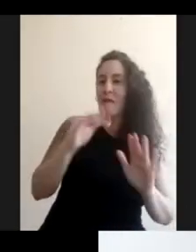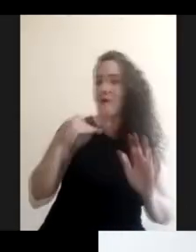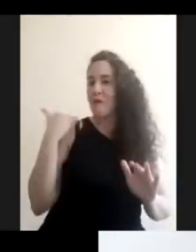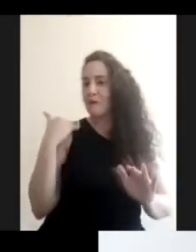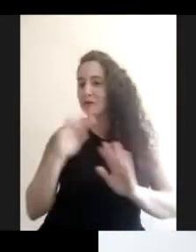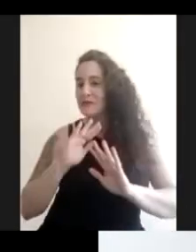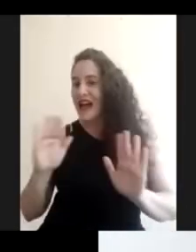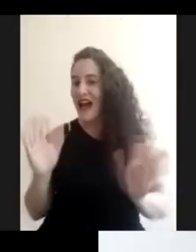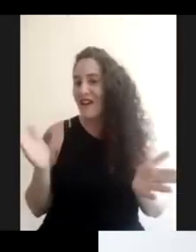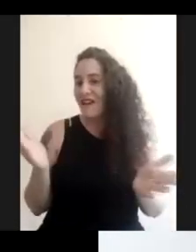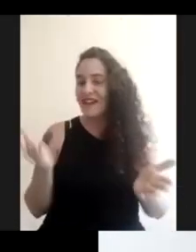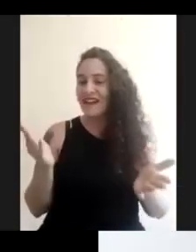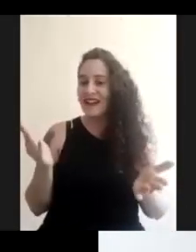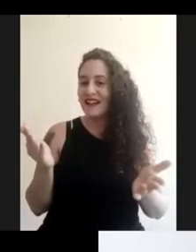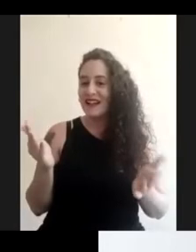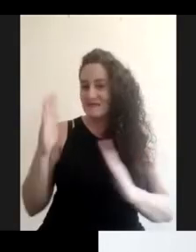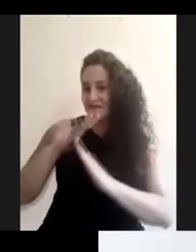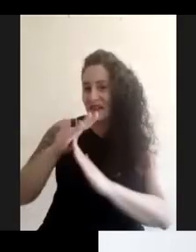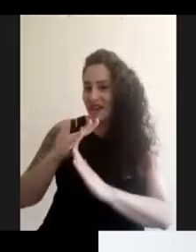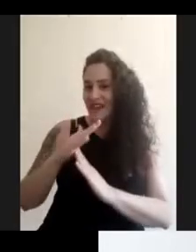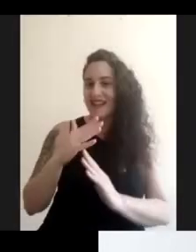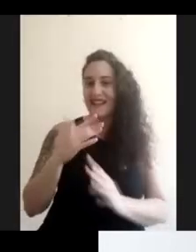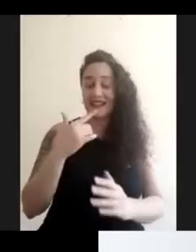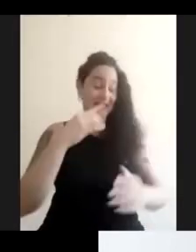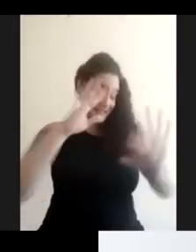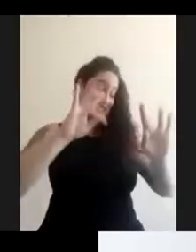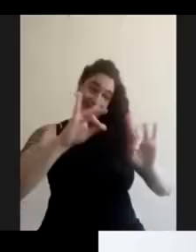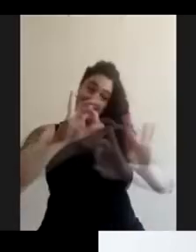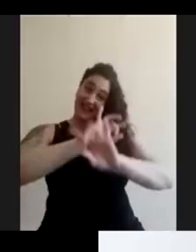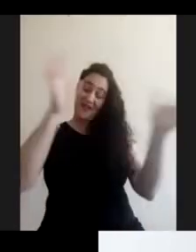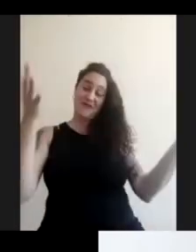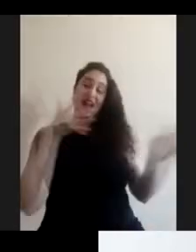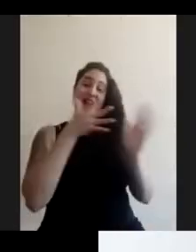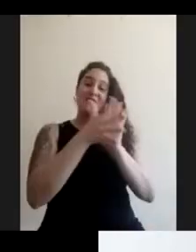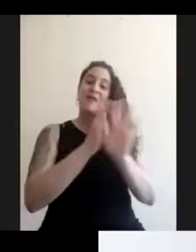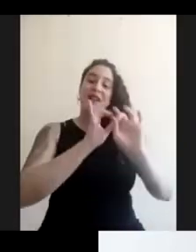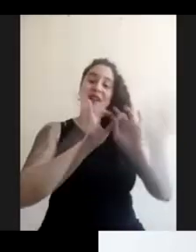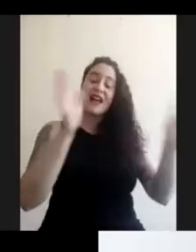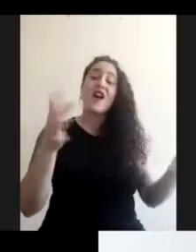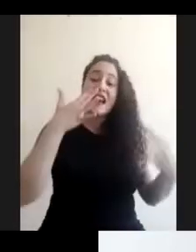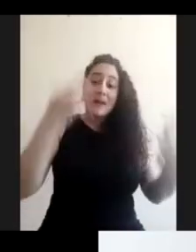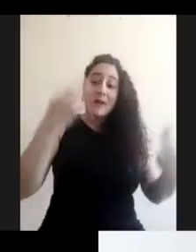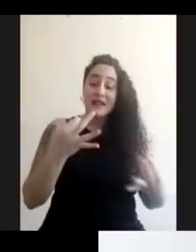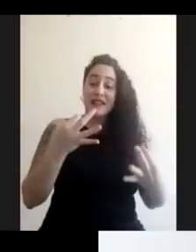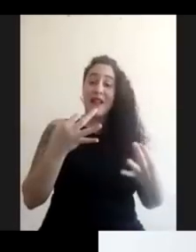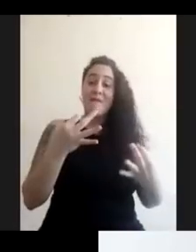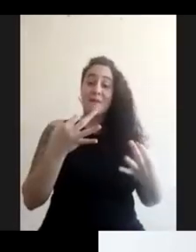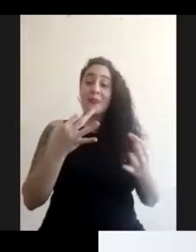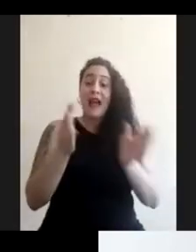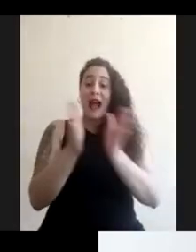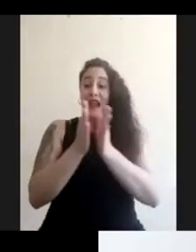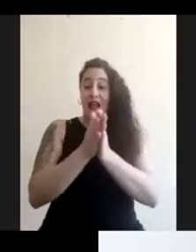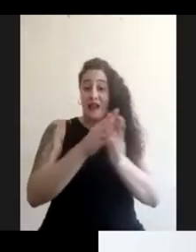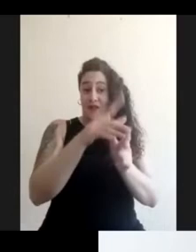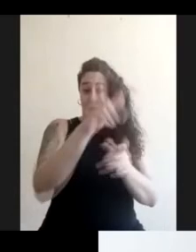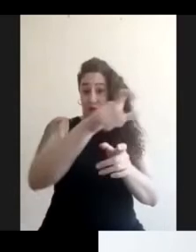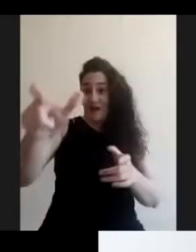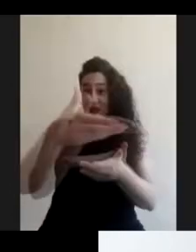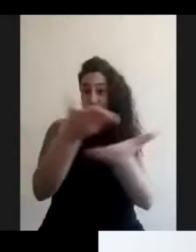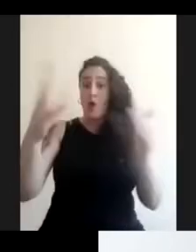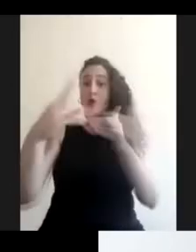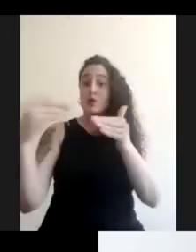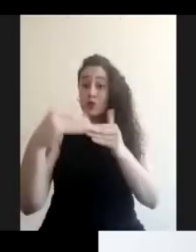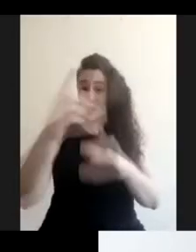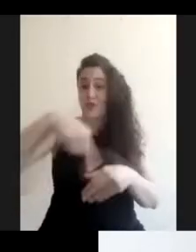más. No, sí, lo dejo claro. Evidentemente lo que le está afectando a las personas que es con las que